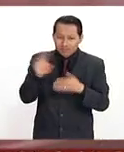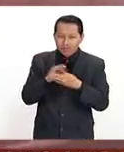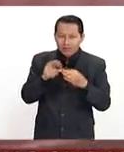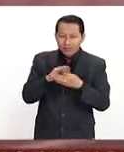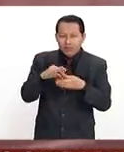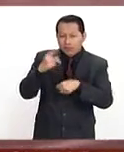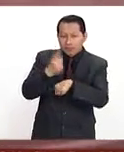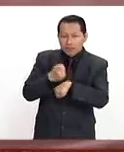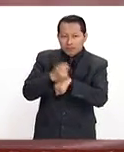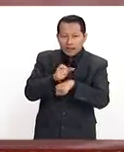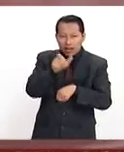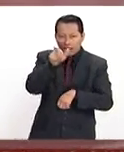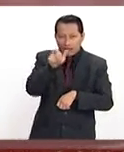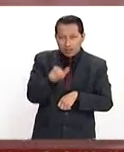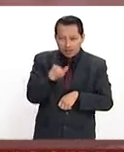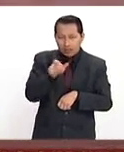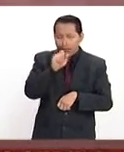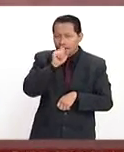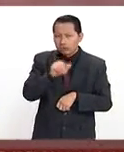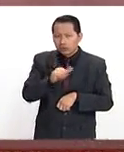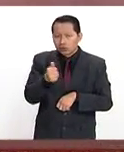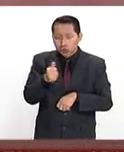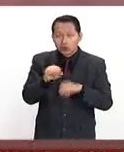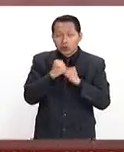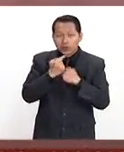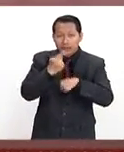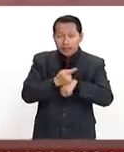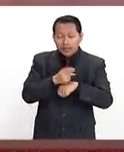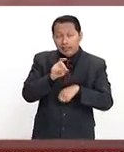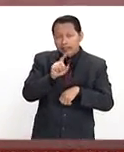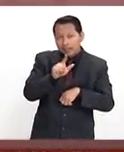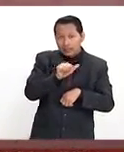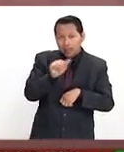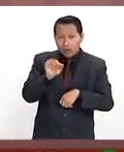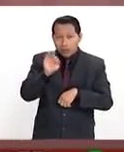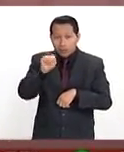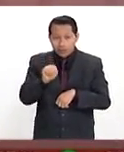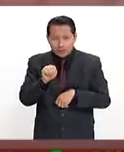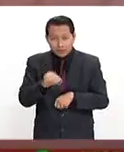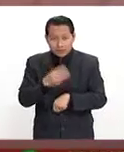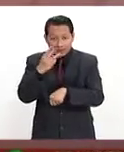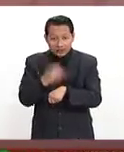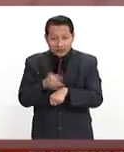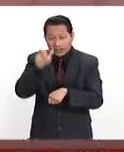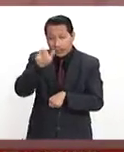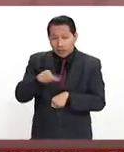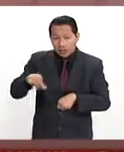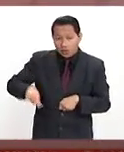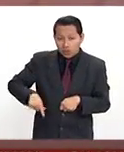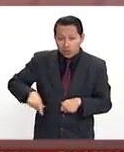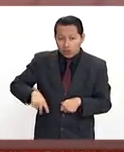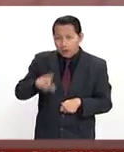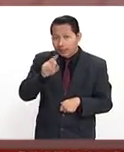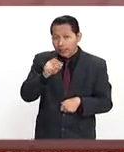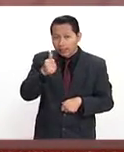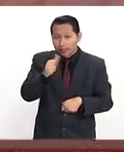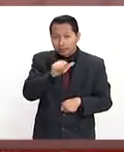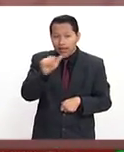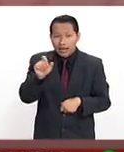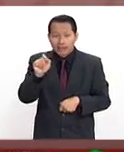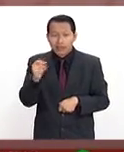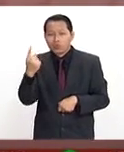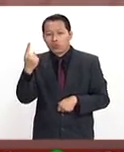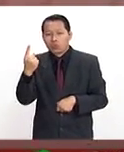primera barra. La segunda, que es la sociedad, pasa de 37 a 49. La tercera, que es el gobierno, pasa de 36 a